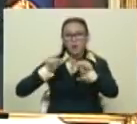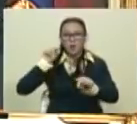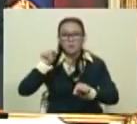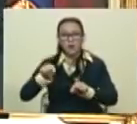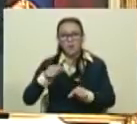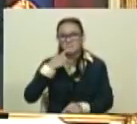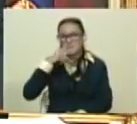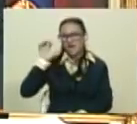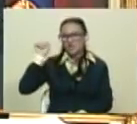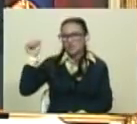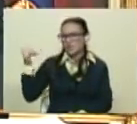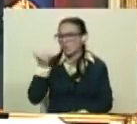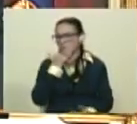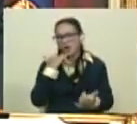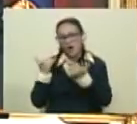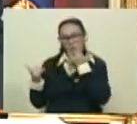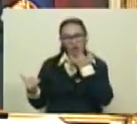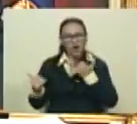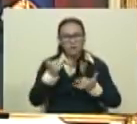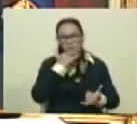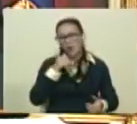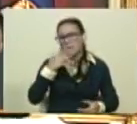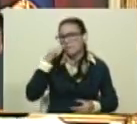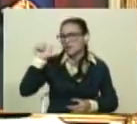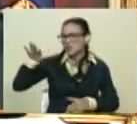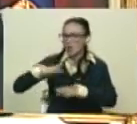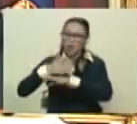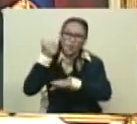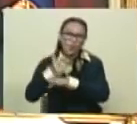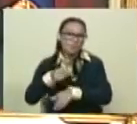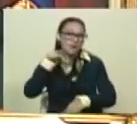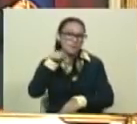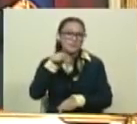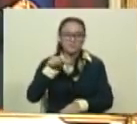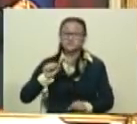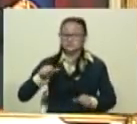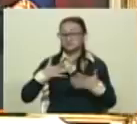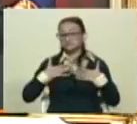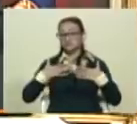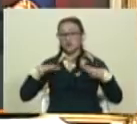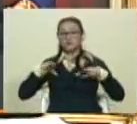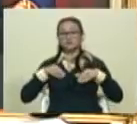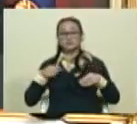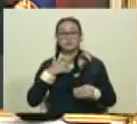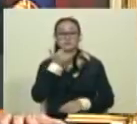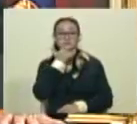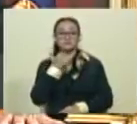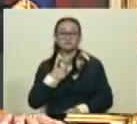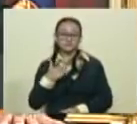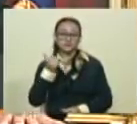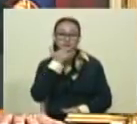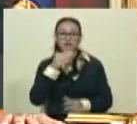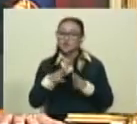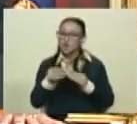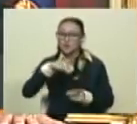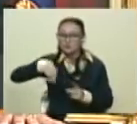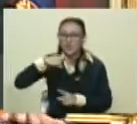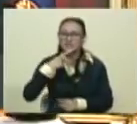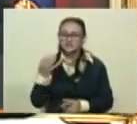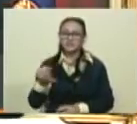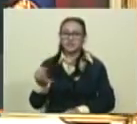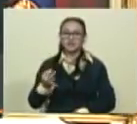Maduro comete errores, que Maduro, que la culpa es de Maduro. Bueno, está bien, es mi culpa, está bien, lo acepto, es mi culpa. Todo lo que ustedes dicen es